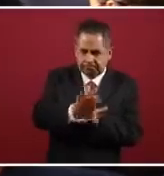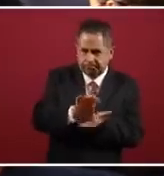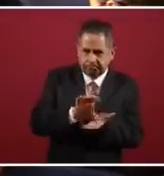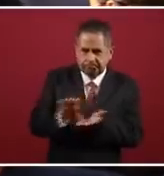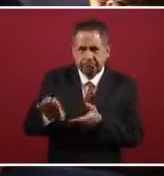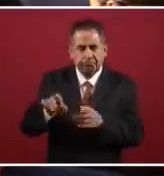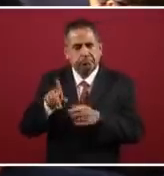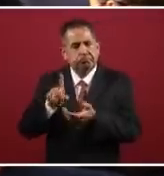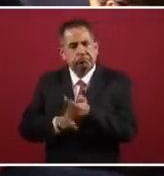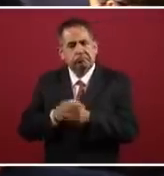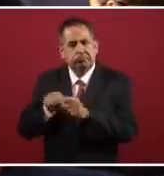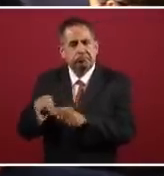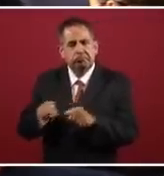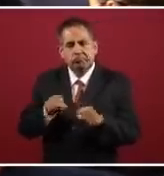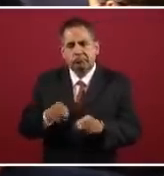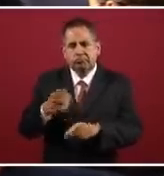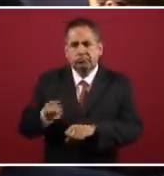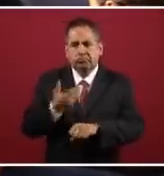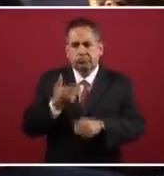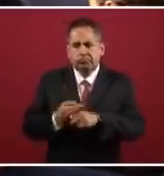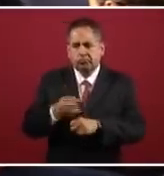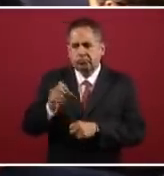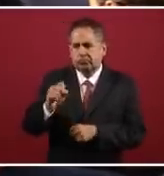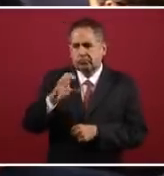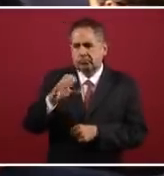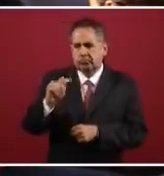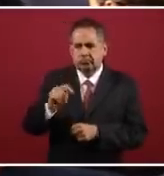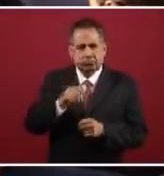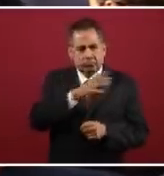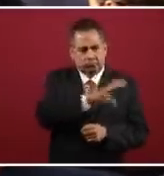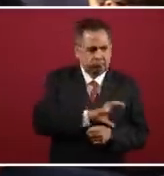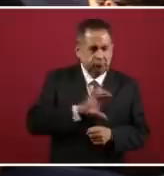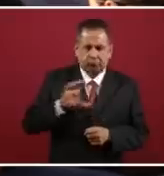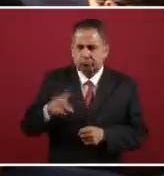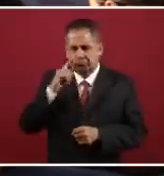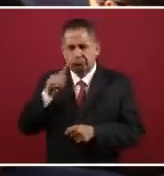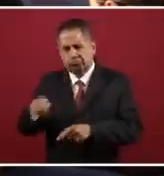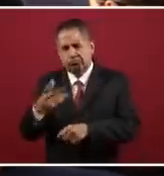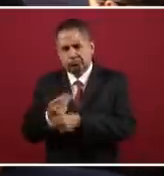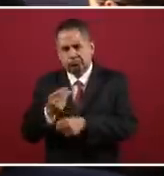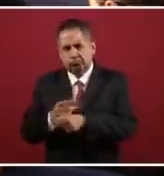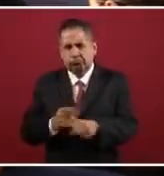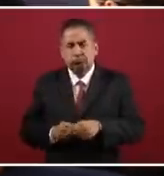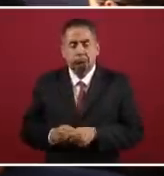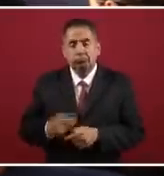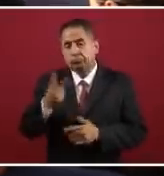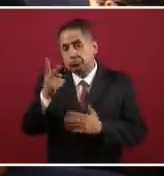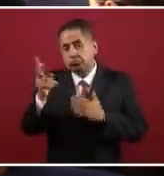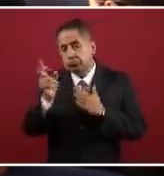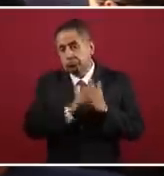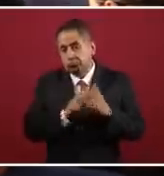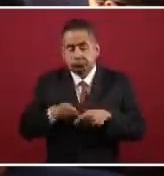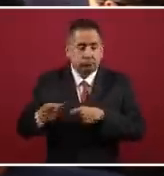la Secretaría de Comunicaciones y Transportes. Han transcurrido 2 meses